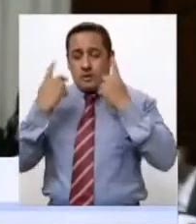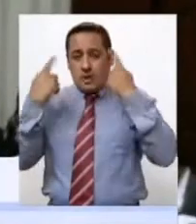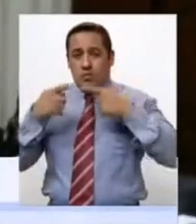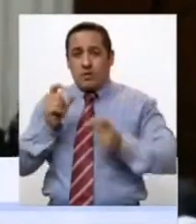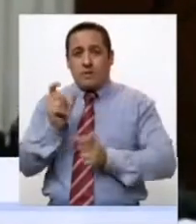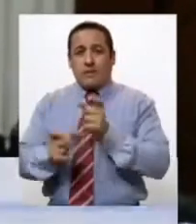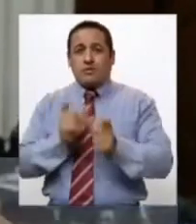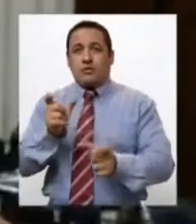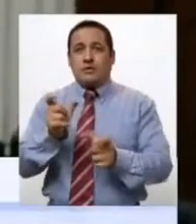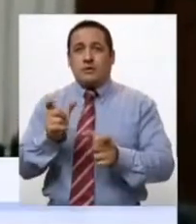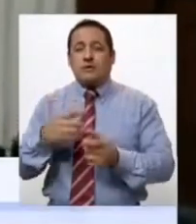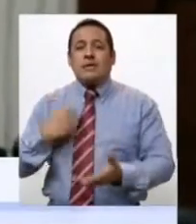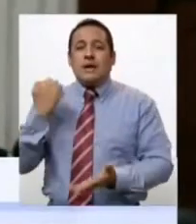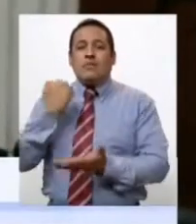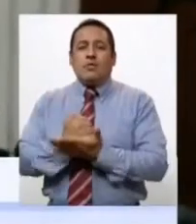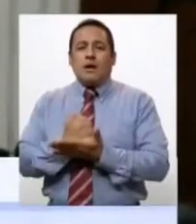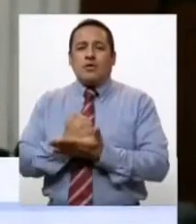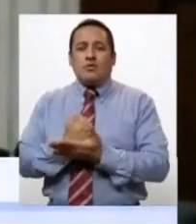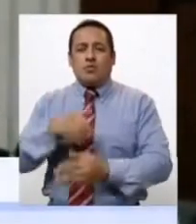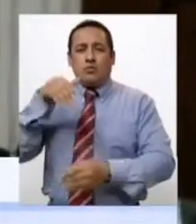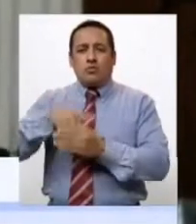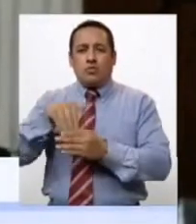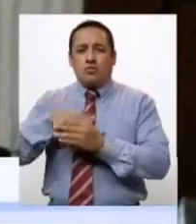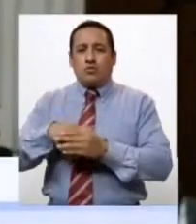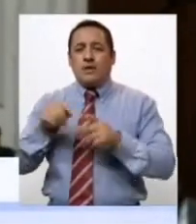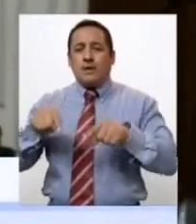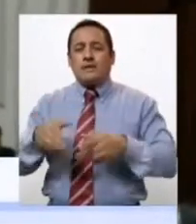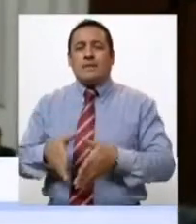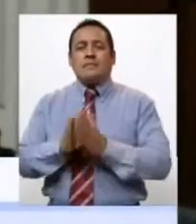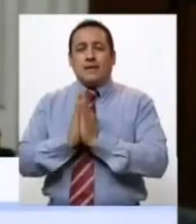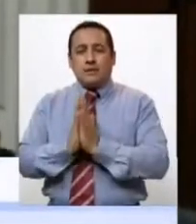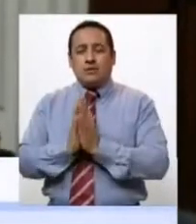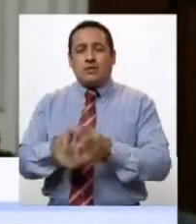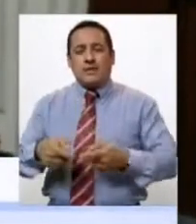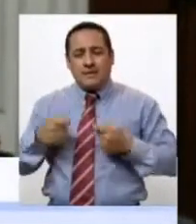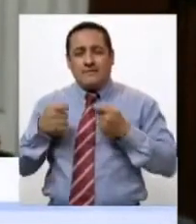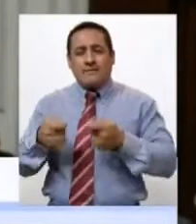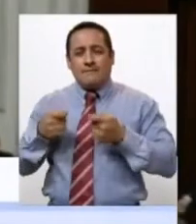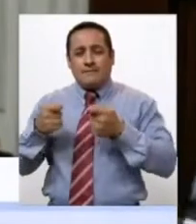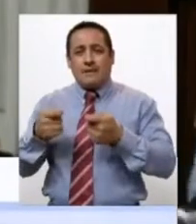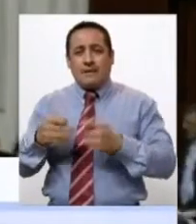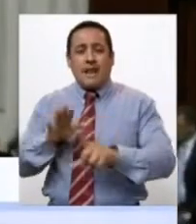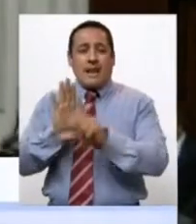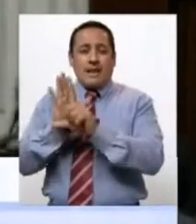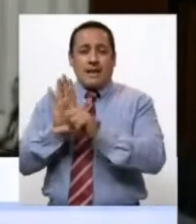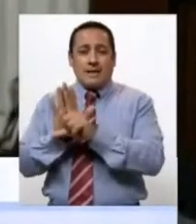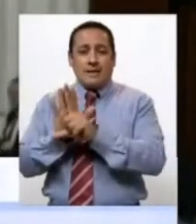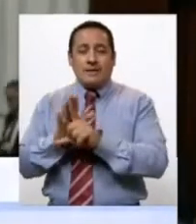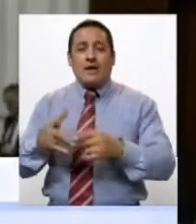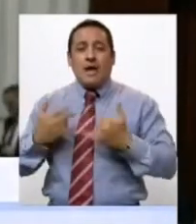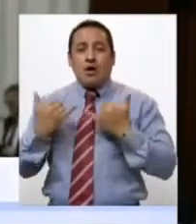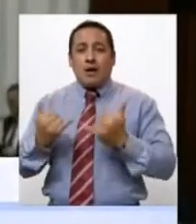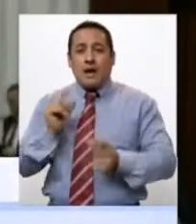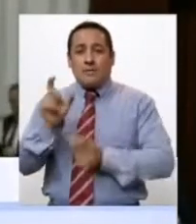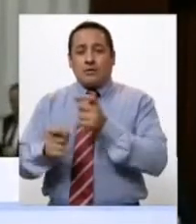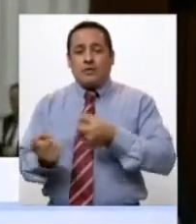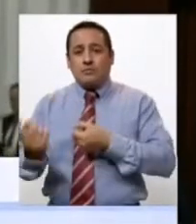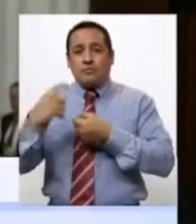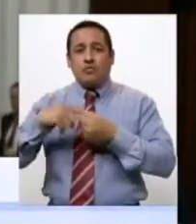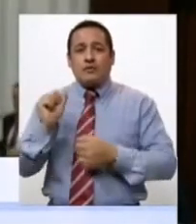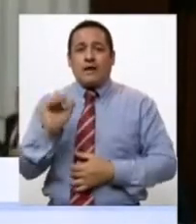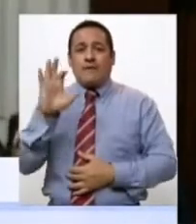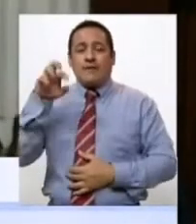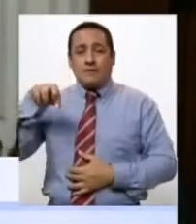la ciudadanía. Se ha aprobado por unanimidad esta insistencia de la ley en el sentido de que ahora los afiliados van a